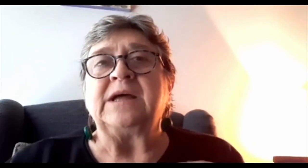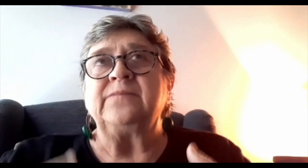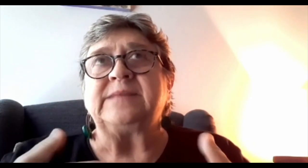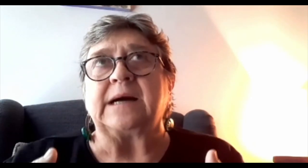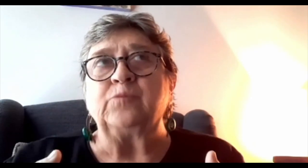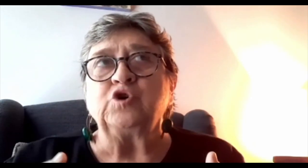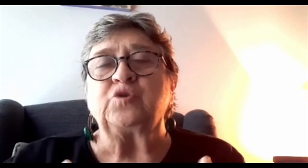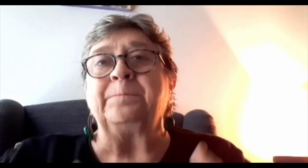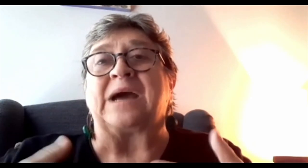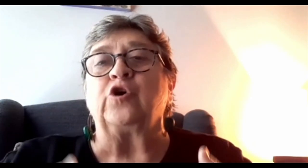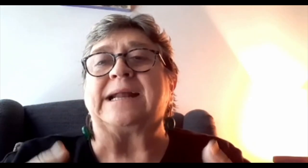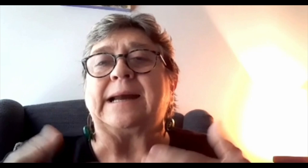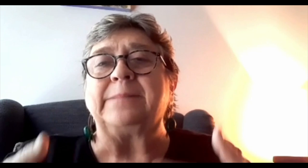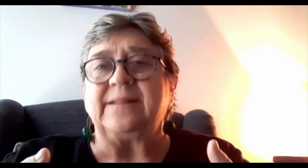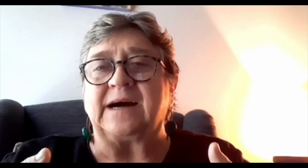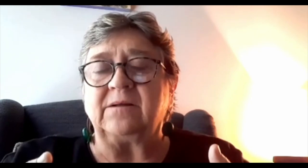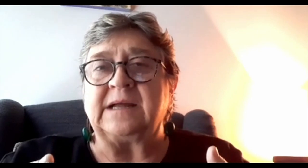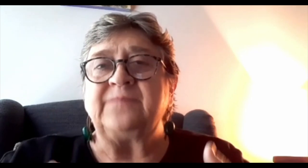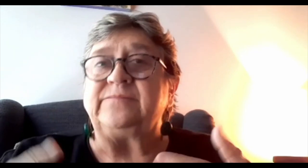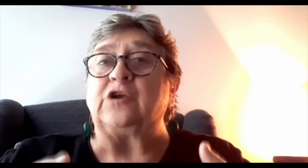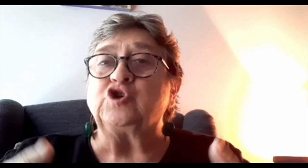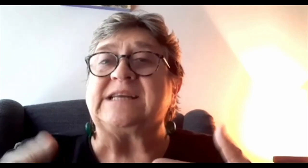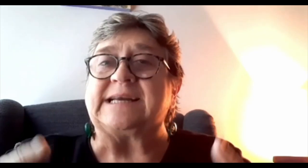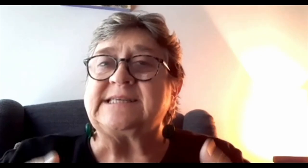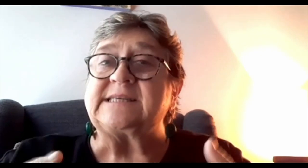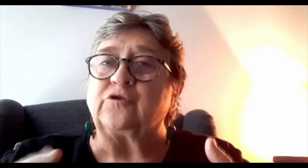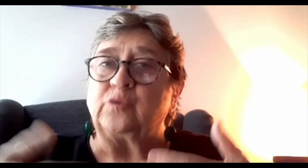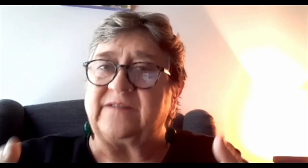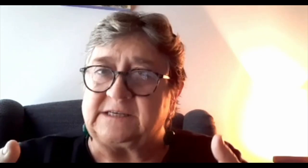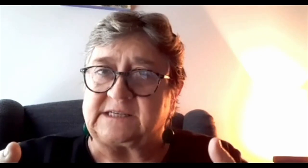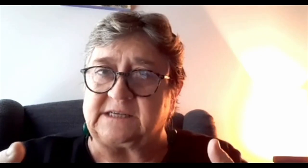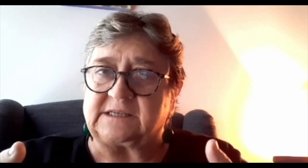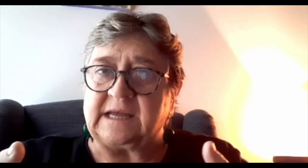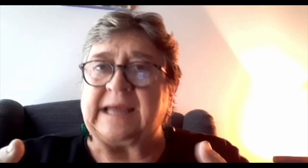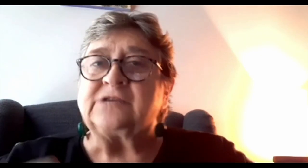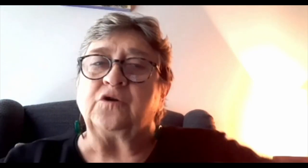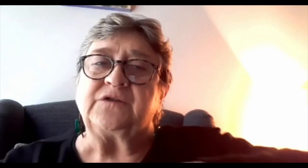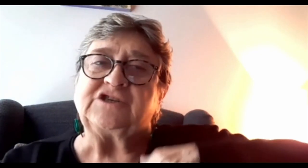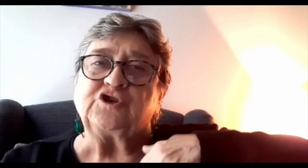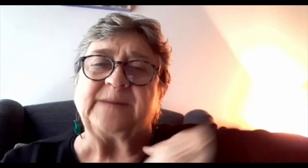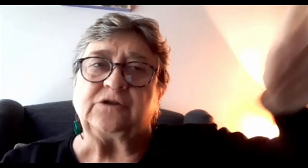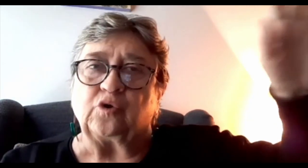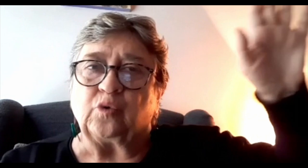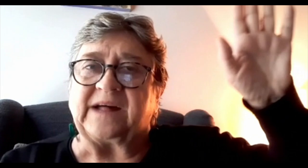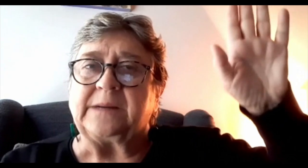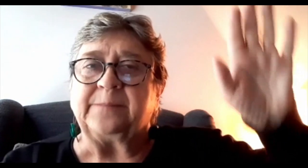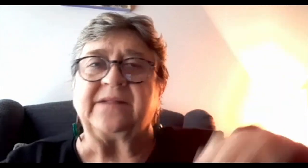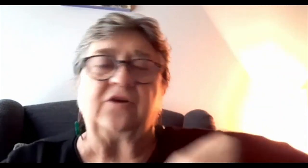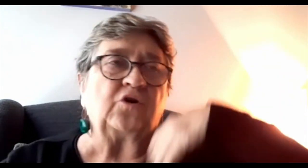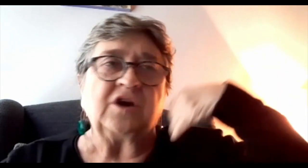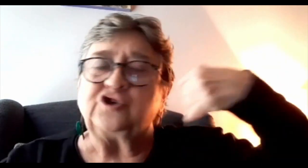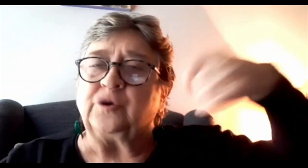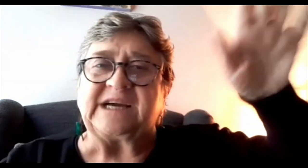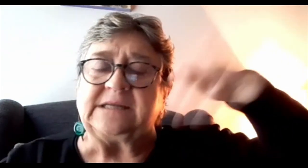momento, mejorar la vida de los y las estadounidenses. Entonces, yo me quito Cuba de en